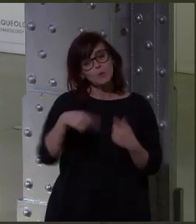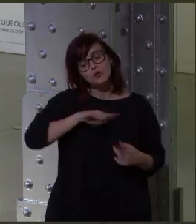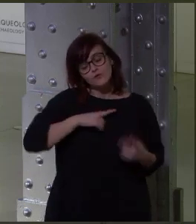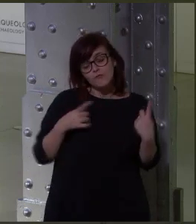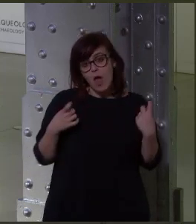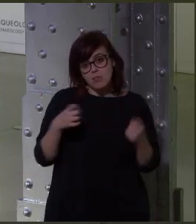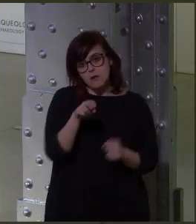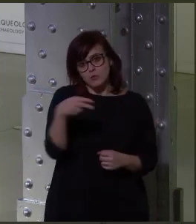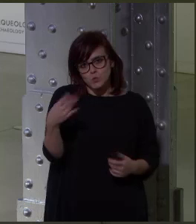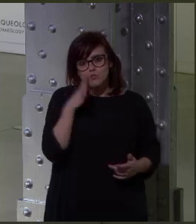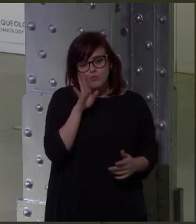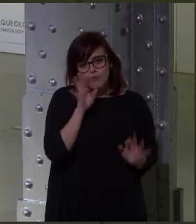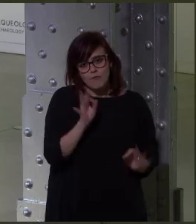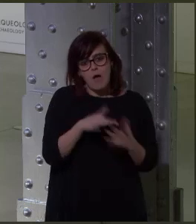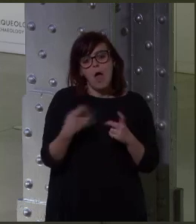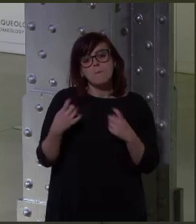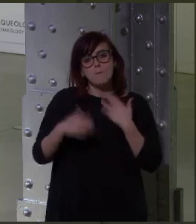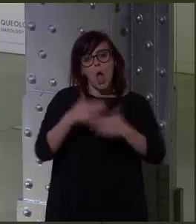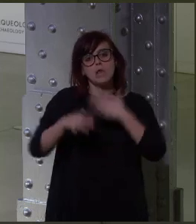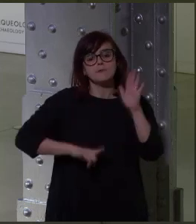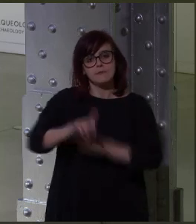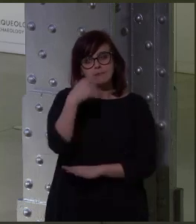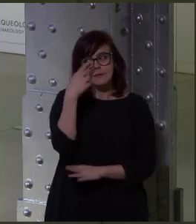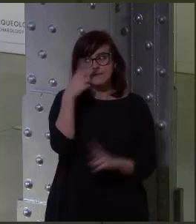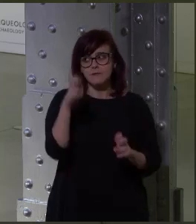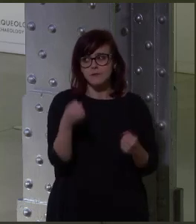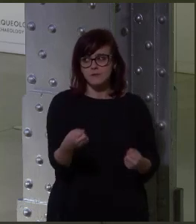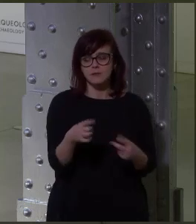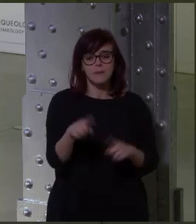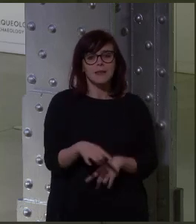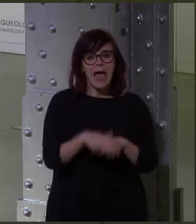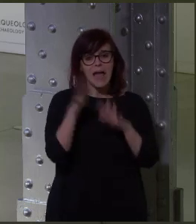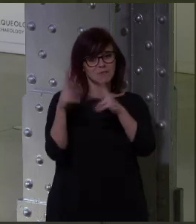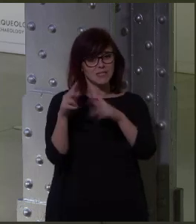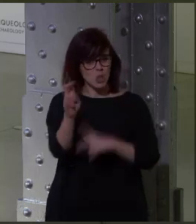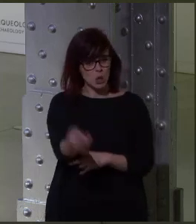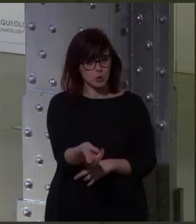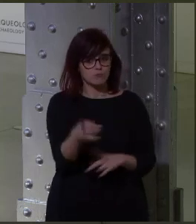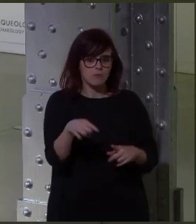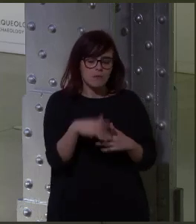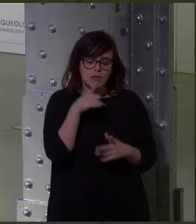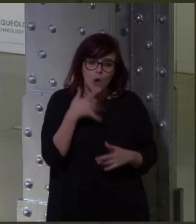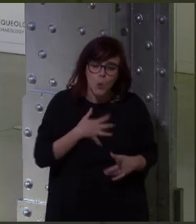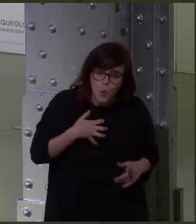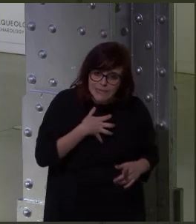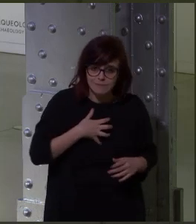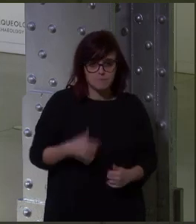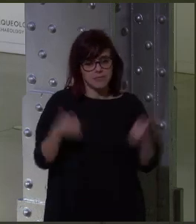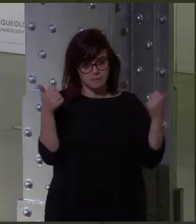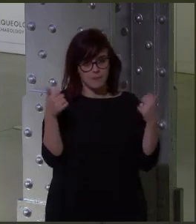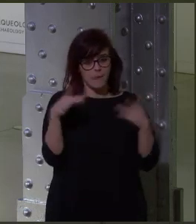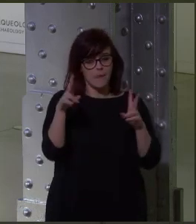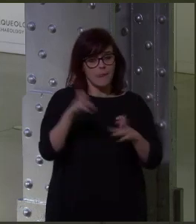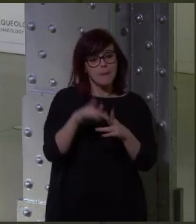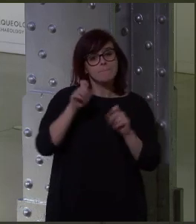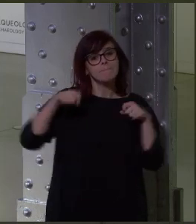tener resultados, pero hay un progreso interesante. Otras partes de las administraciones es más complicado, porque es cierto que la